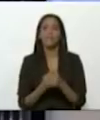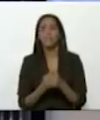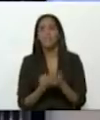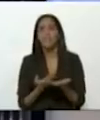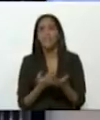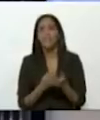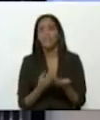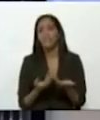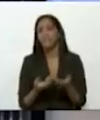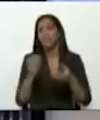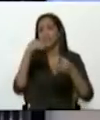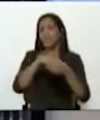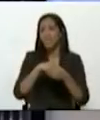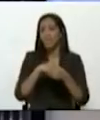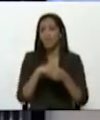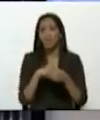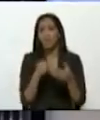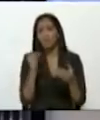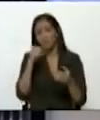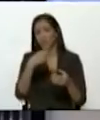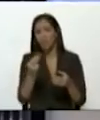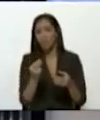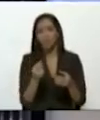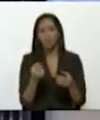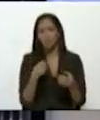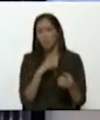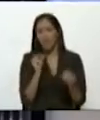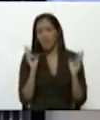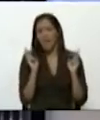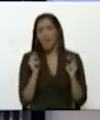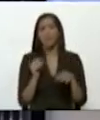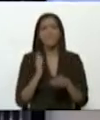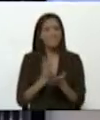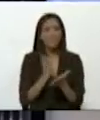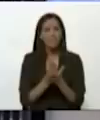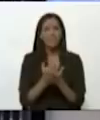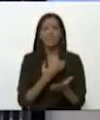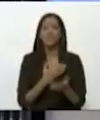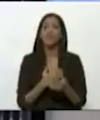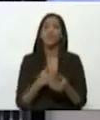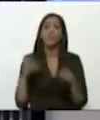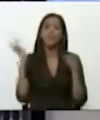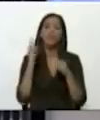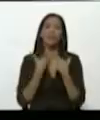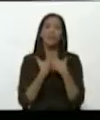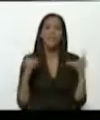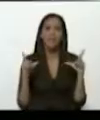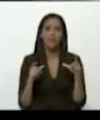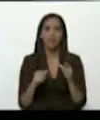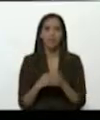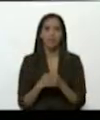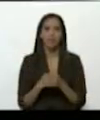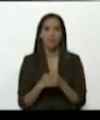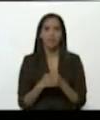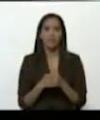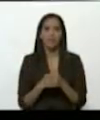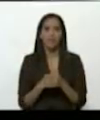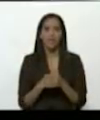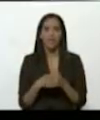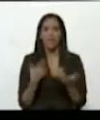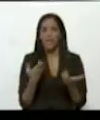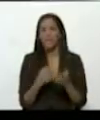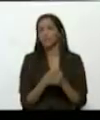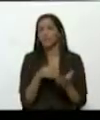no me extraña, porque siempre ha estado pendiente y siempre ha querido que Venezuela sea libre. En el caso del general Báez lo conozco muy bien. Conozco al general Ramón Antonio Lozada